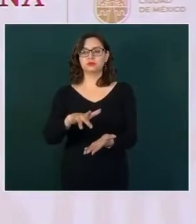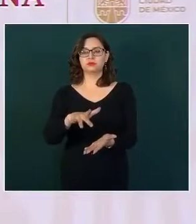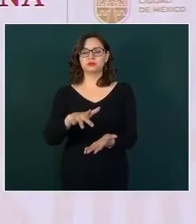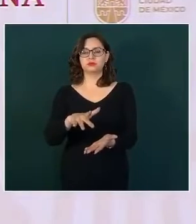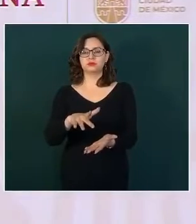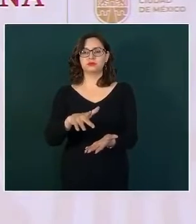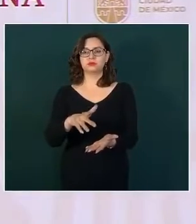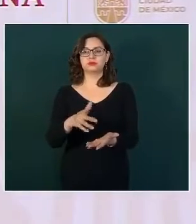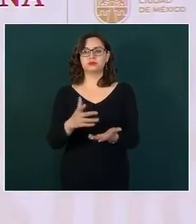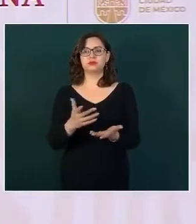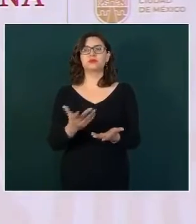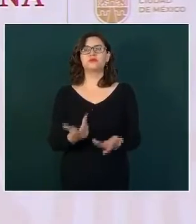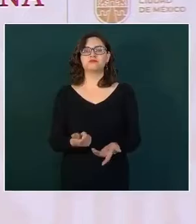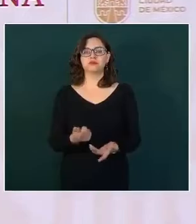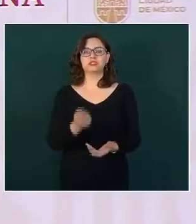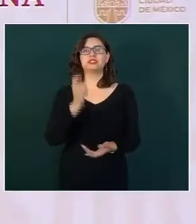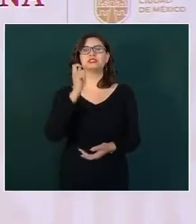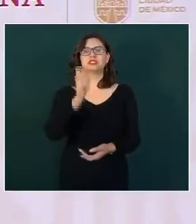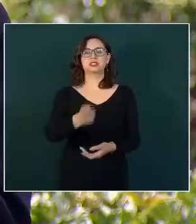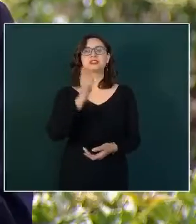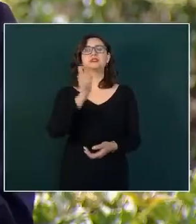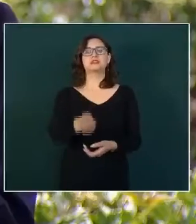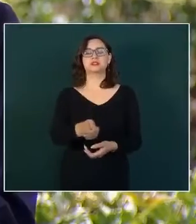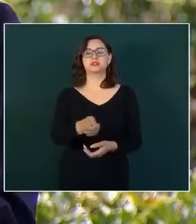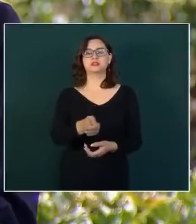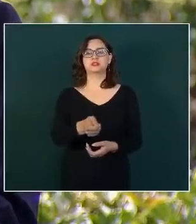es el que